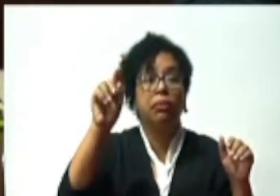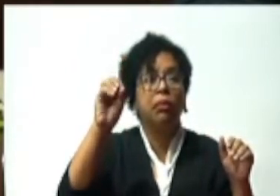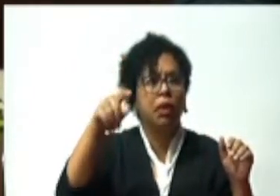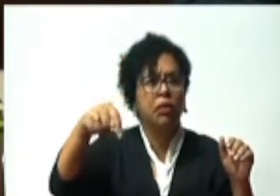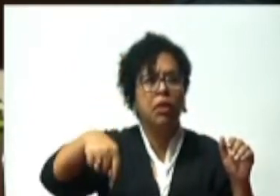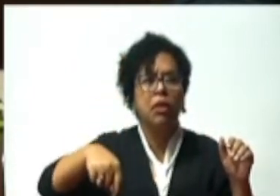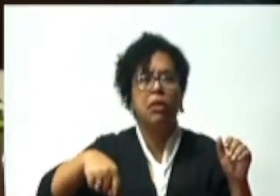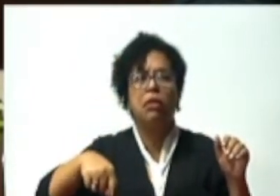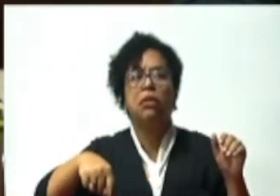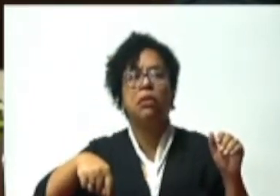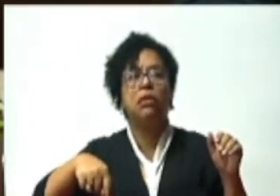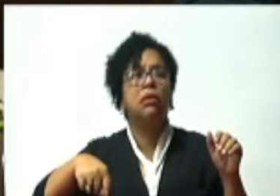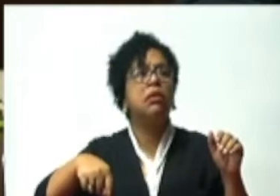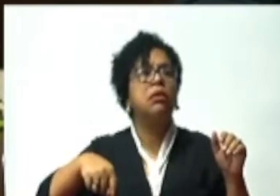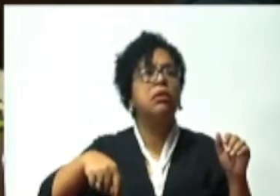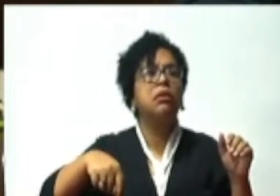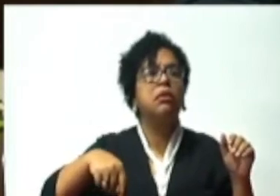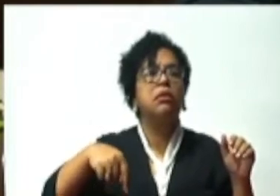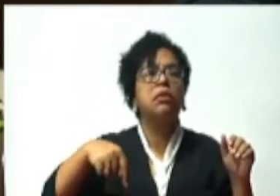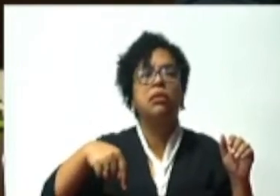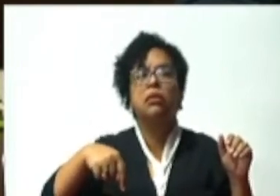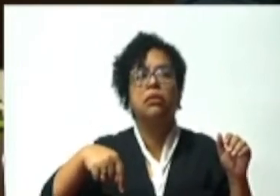No lo veo aquí ahora.